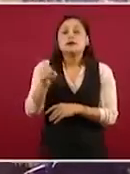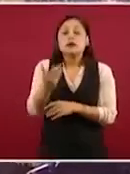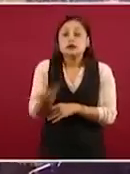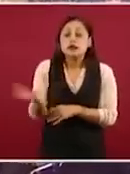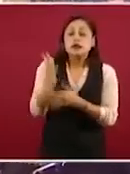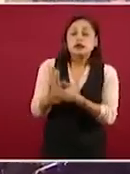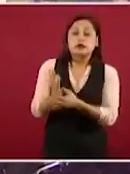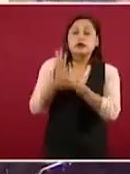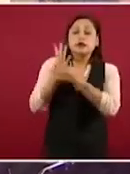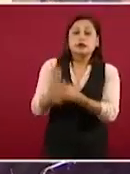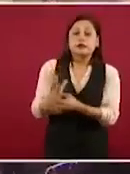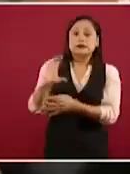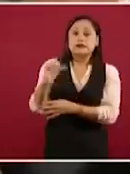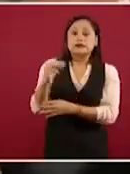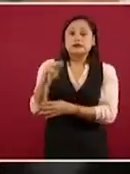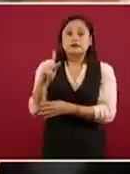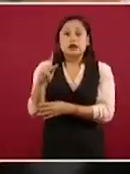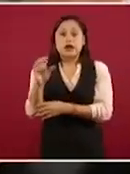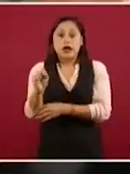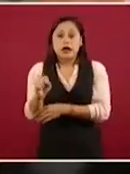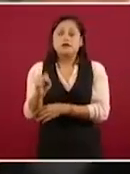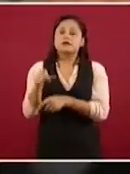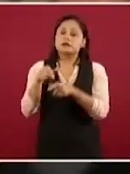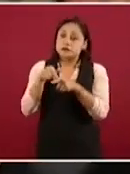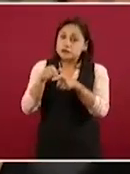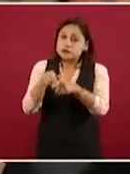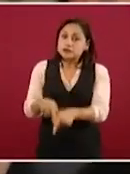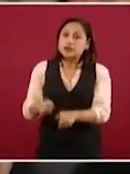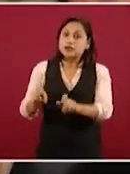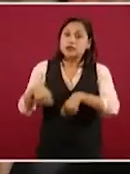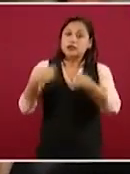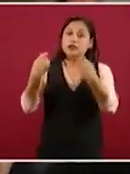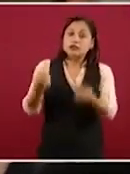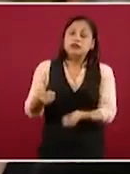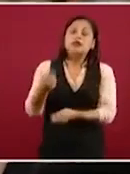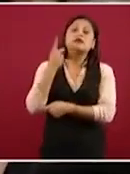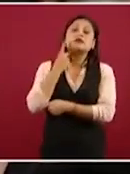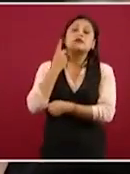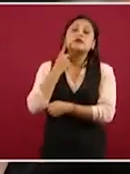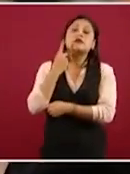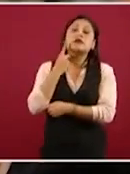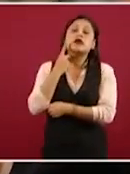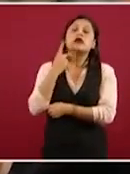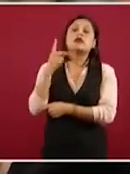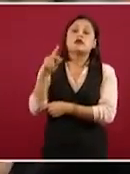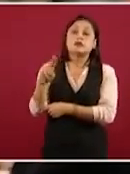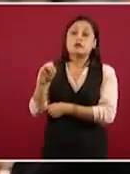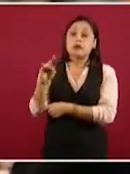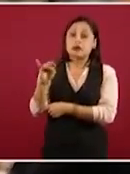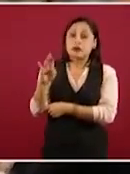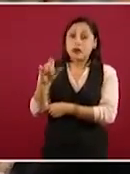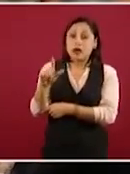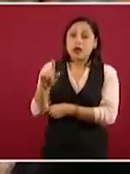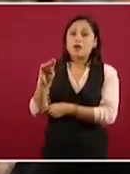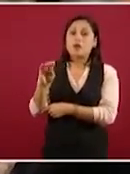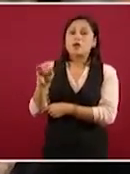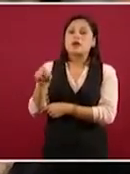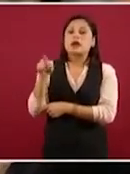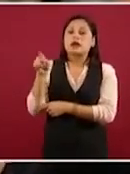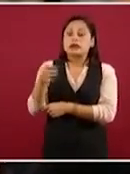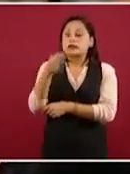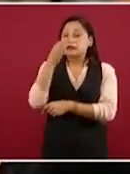Champs sigue operando a través del diputado priista plurinominal Manuel Limón, quien está prácticamente a punto de concluir